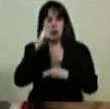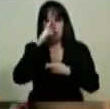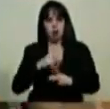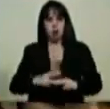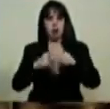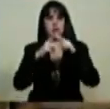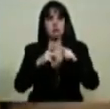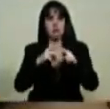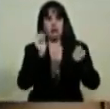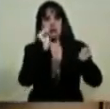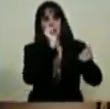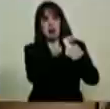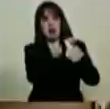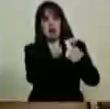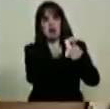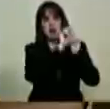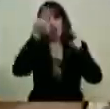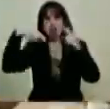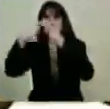esclava de nadie en el mundo seremos los venezolanos